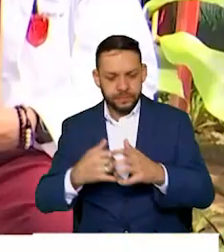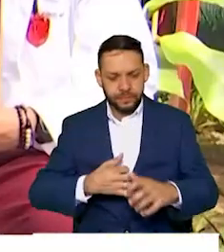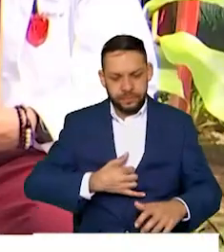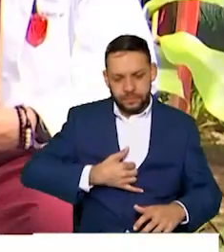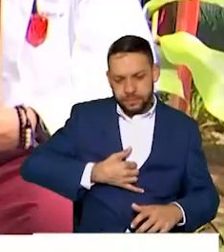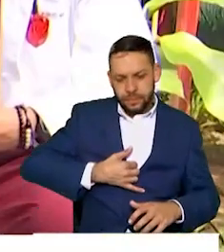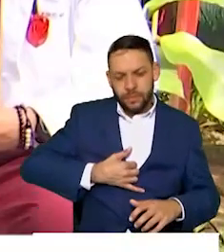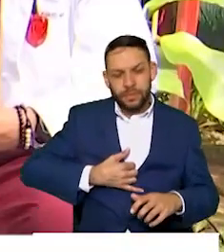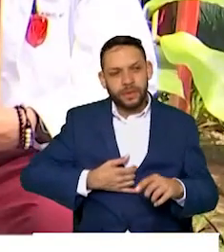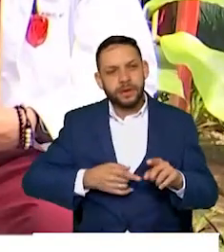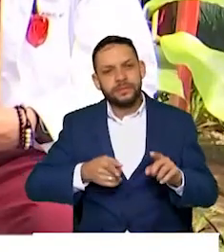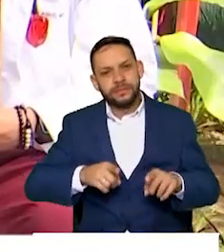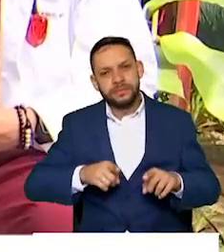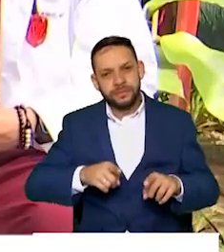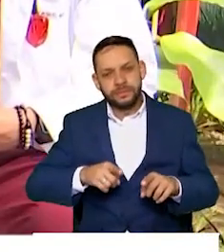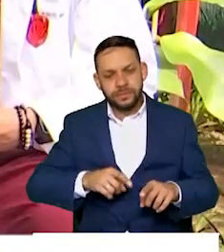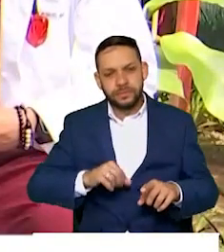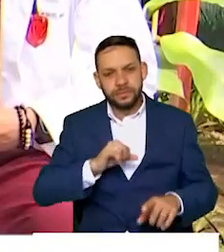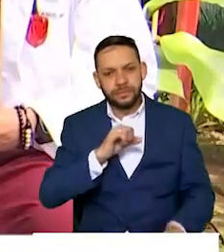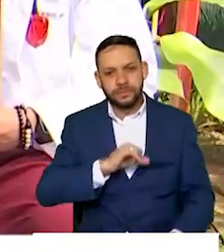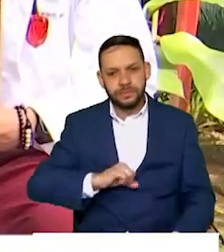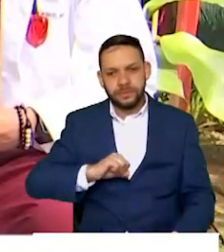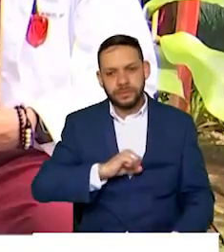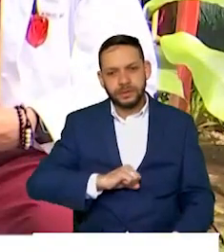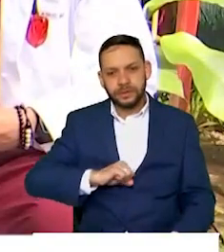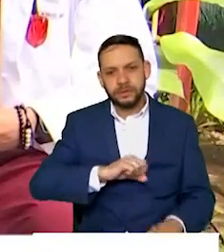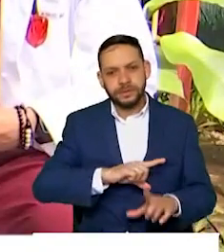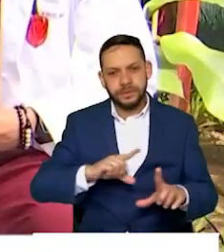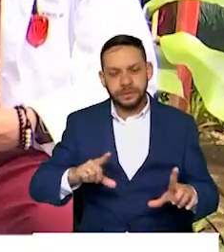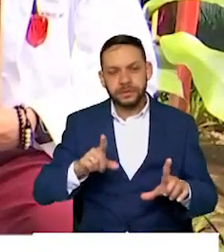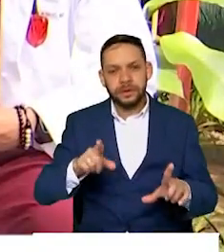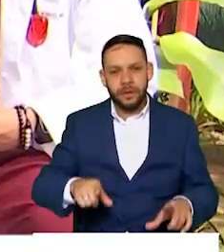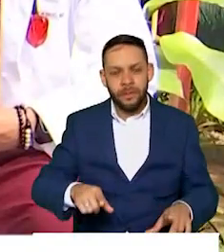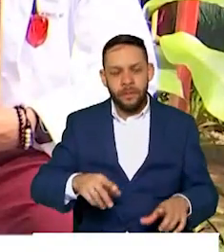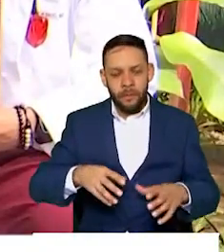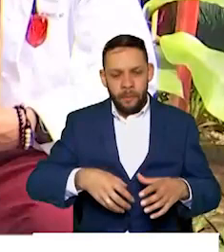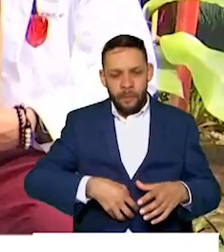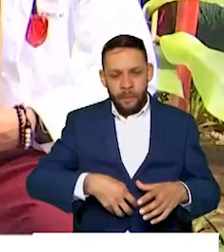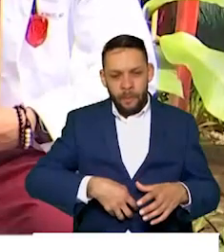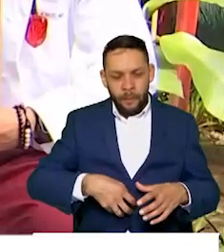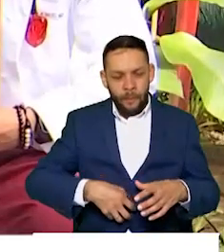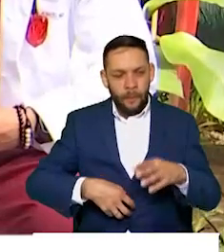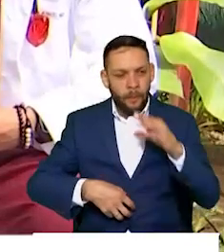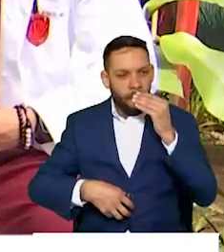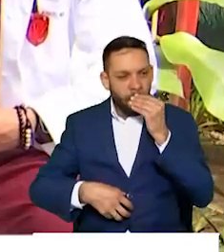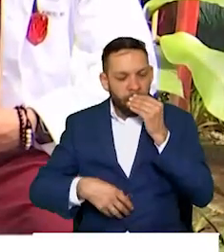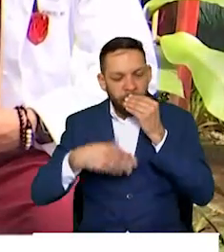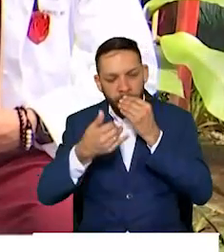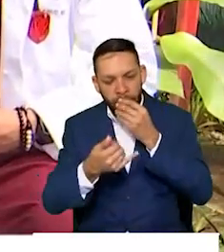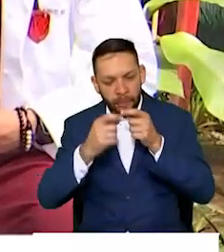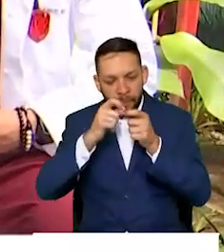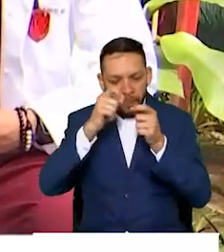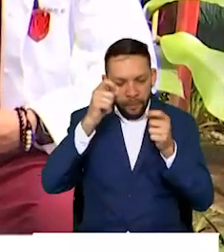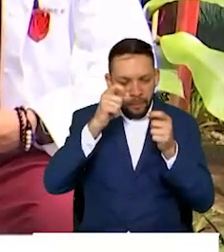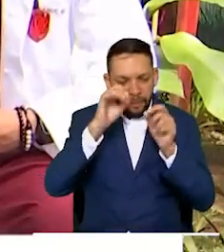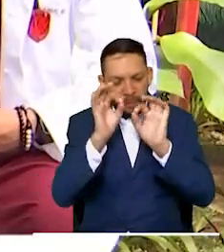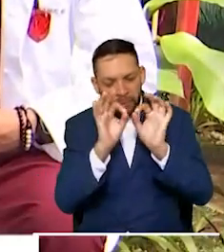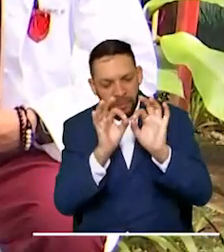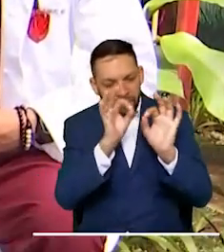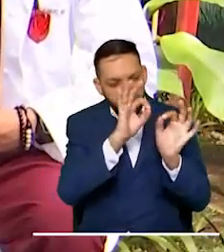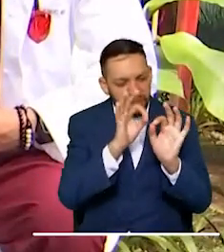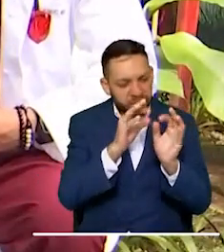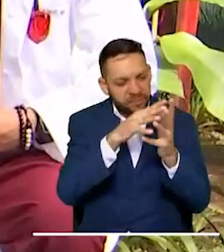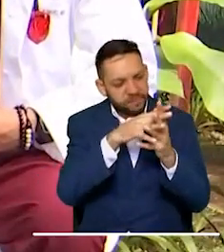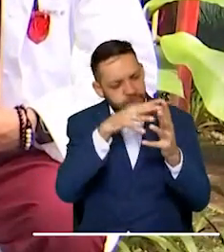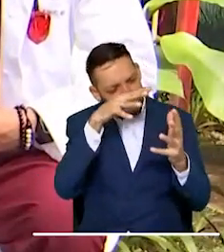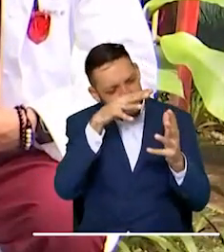ecografía puede ver también muy bien la vejiga, podemos hacer mediciones vesicales, medirla cuando está en